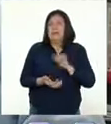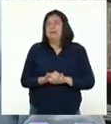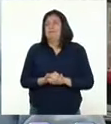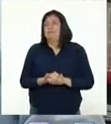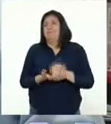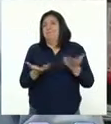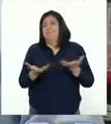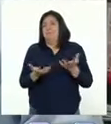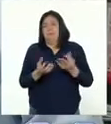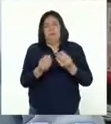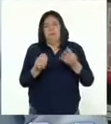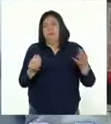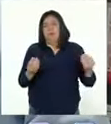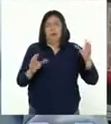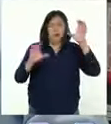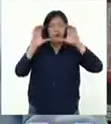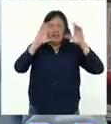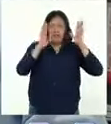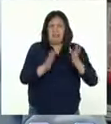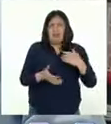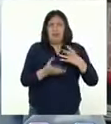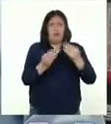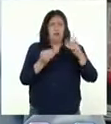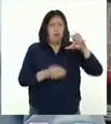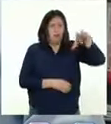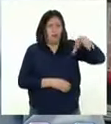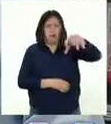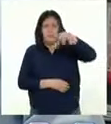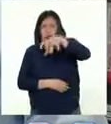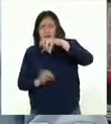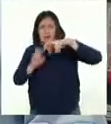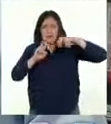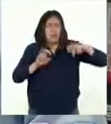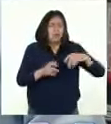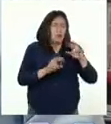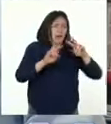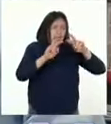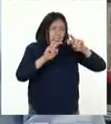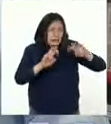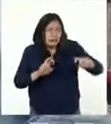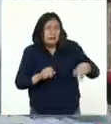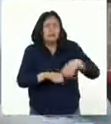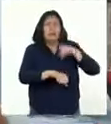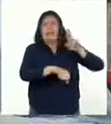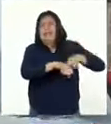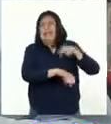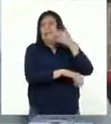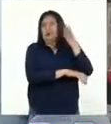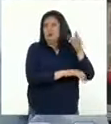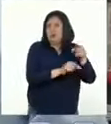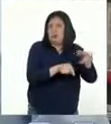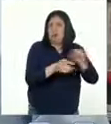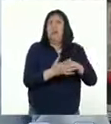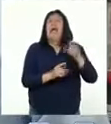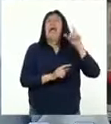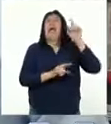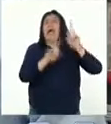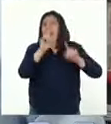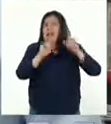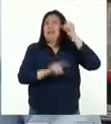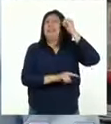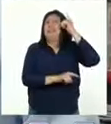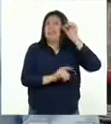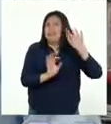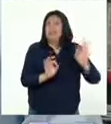tenemos un montón de científicos, un montón de centros de investigación estudiando la naturaleza, y entonces entendemos algunos fenómenos que